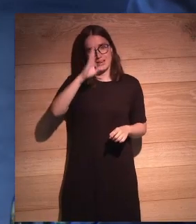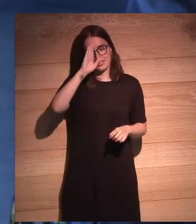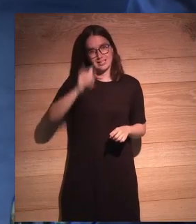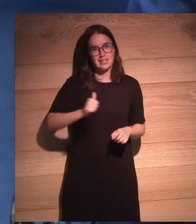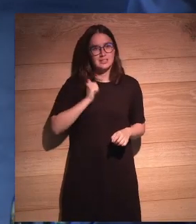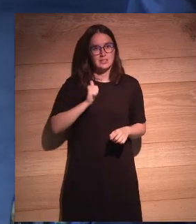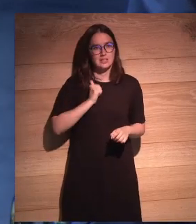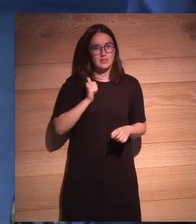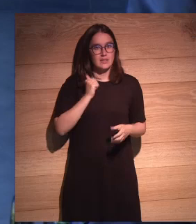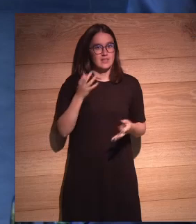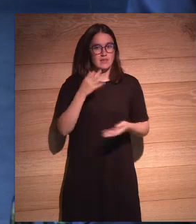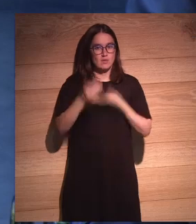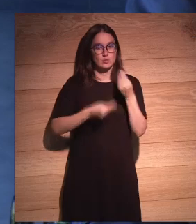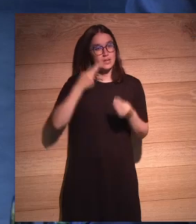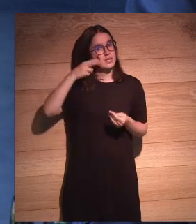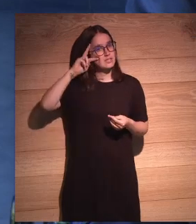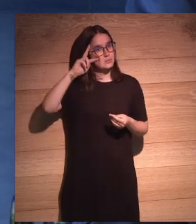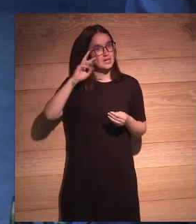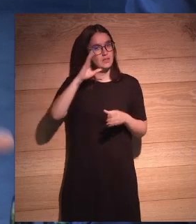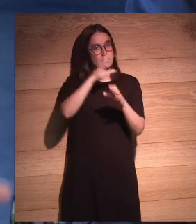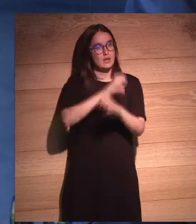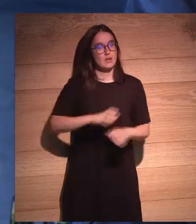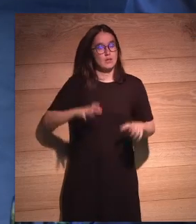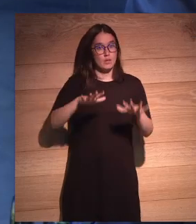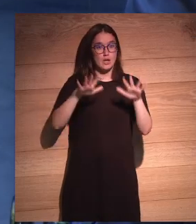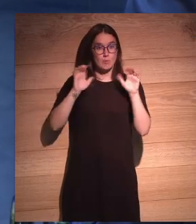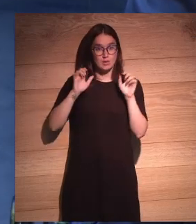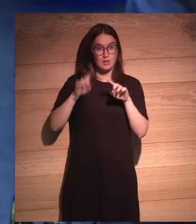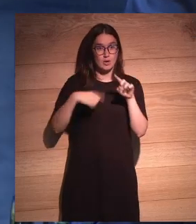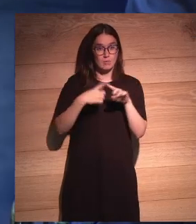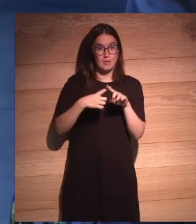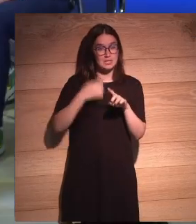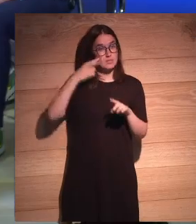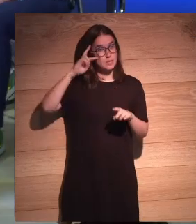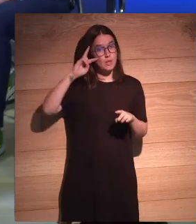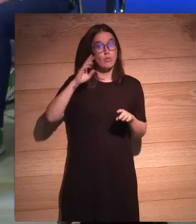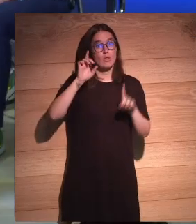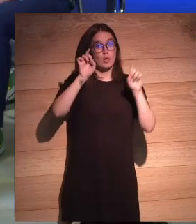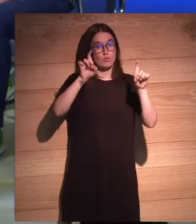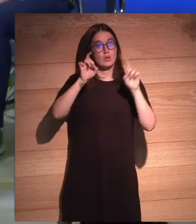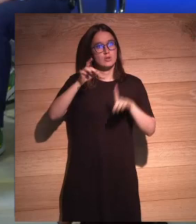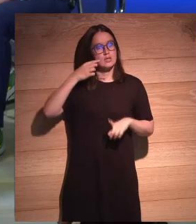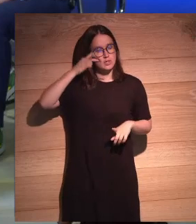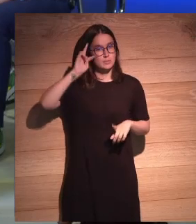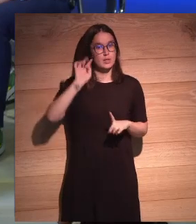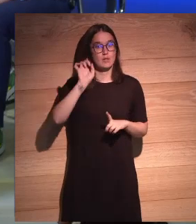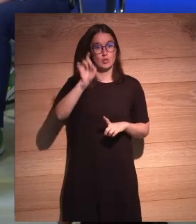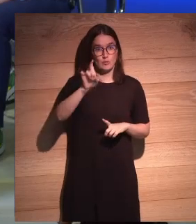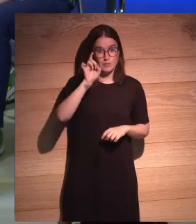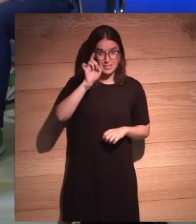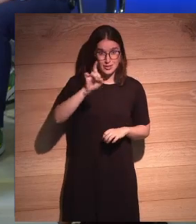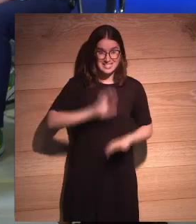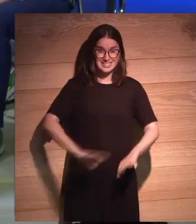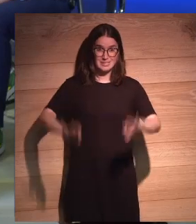artificial debe de utilizar, la experiencia de la ciencia del aprendizaje y de la ciencia de la educación, y la experiencia de los profesores